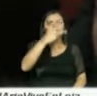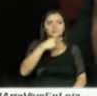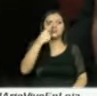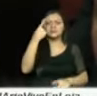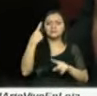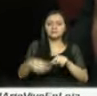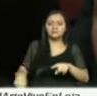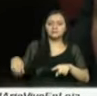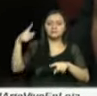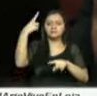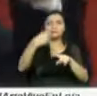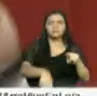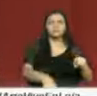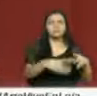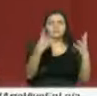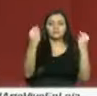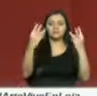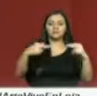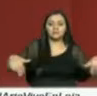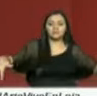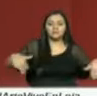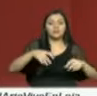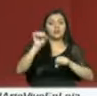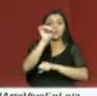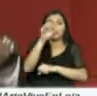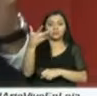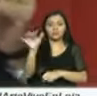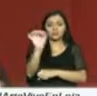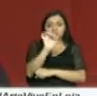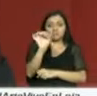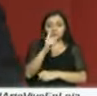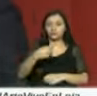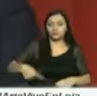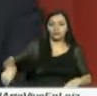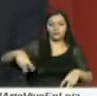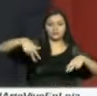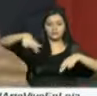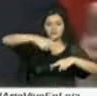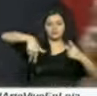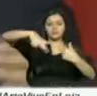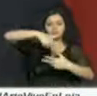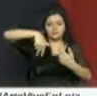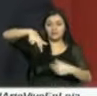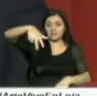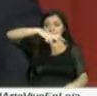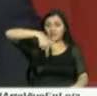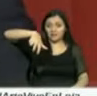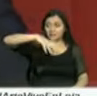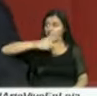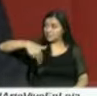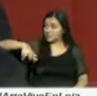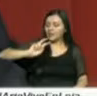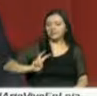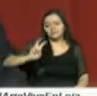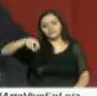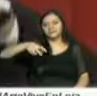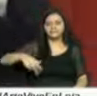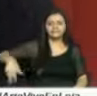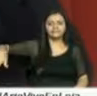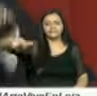y miles de peatones, porque está prohibido el tráfico, están peatonizadas las calles. Y también ese arte popular,